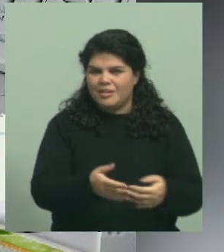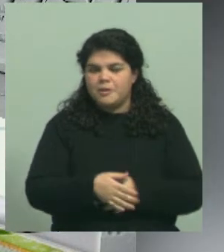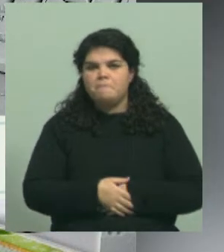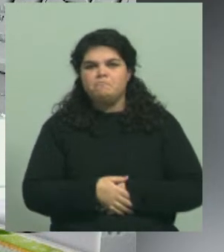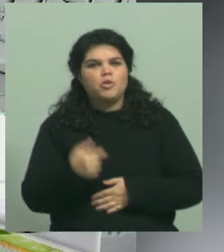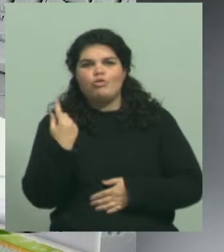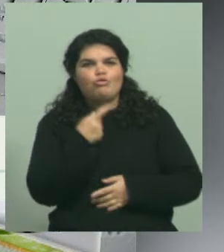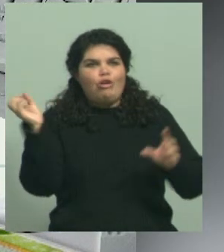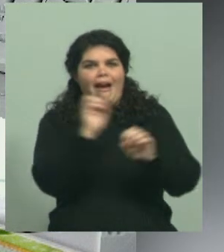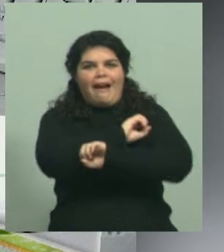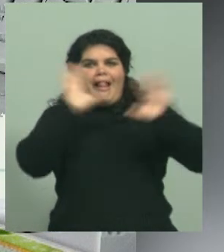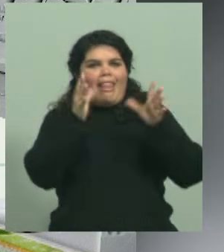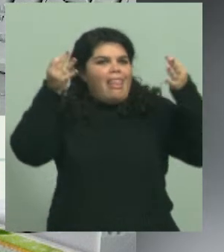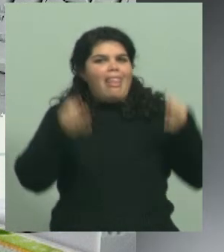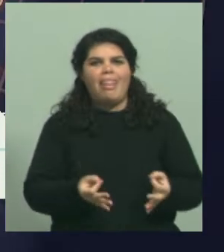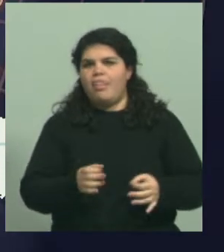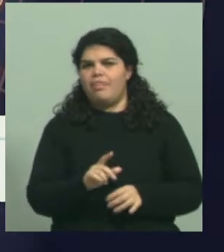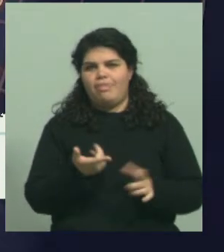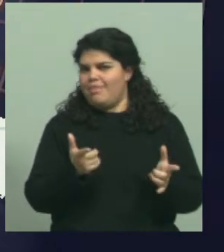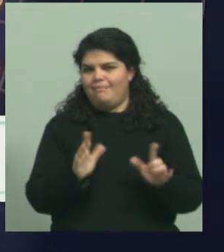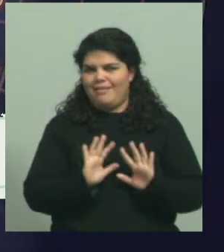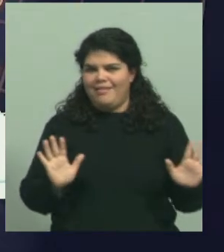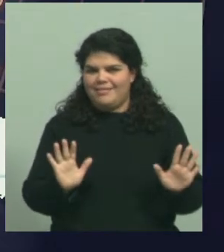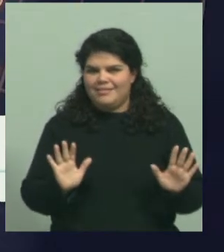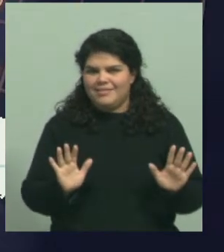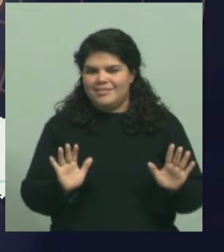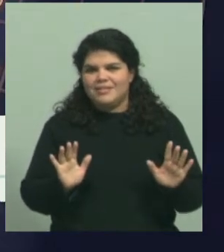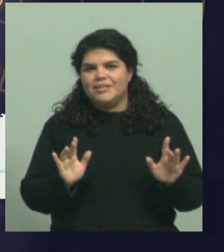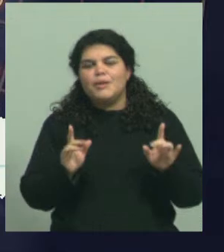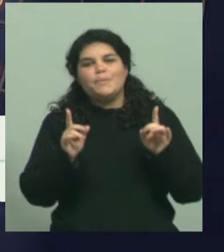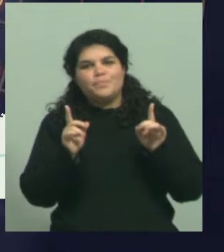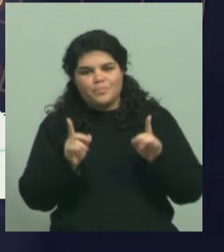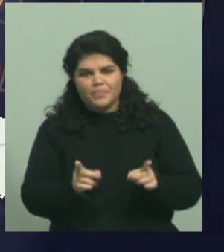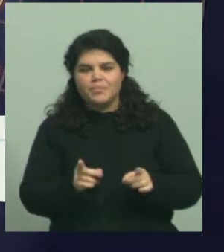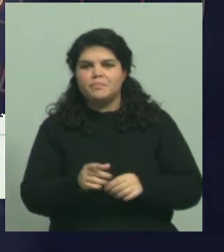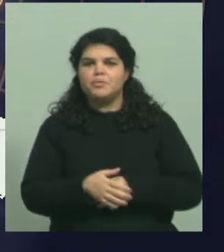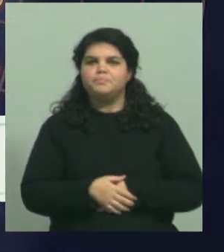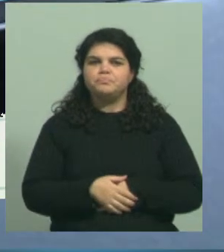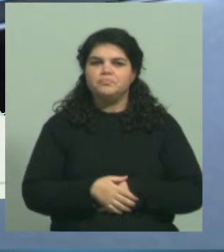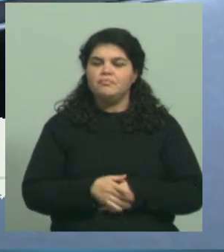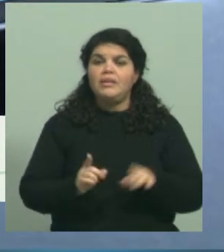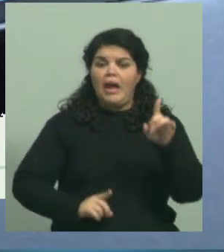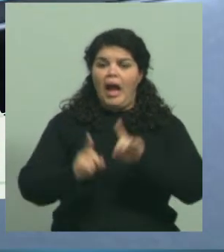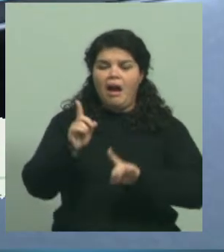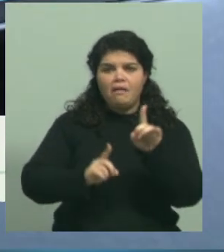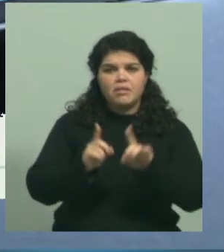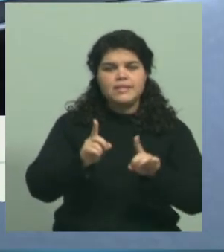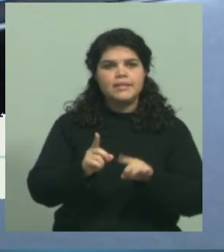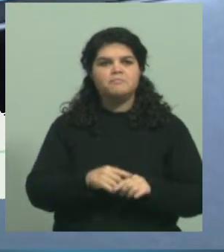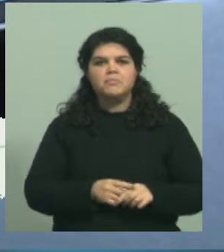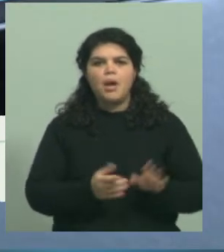nada. Tal es cual. una cosa que a nosotros nos deja perplejos también. Cómo tan rápidamente se han caído esos valores de